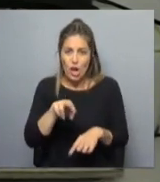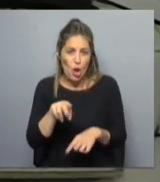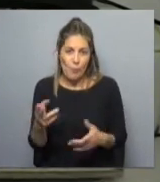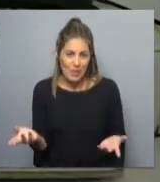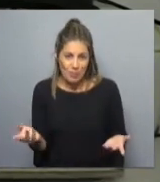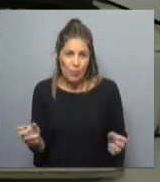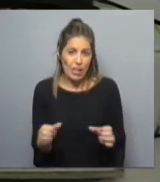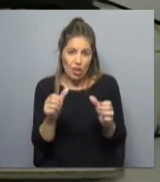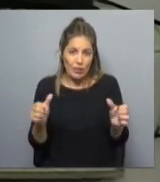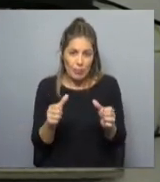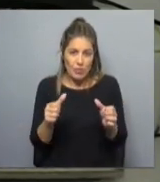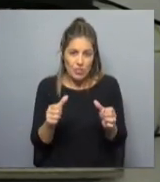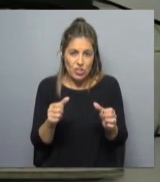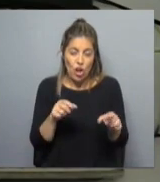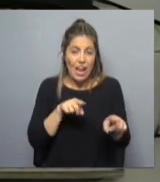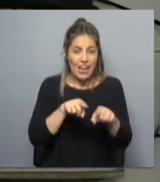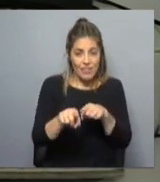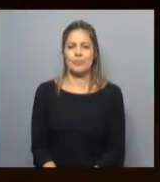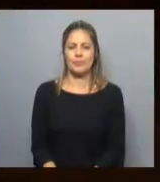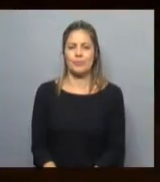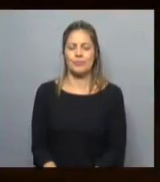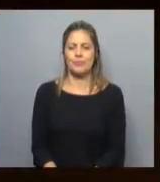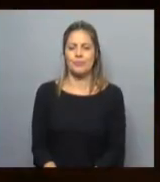justamente lo que habíamos hecho, ¿no? Llevar el vivo al disco.